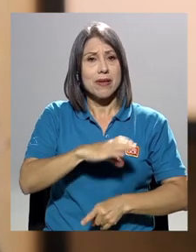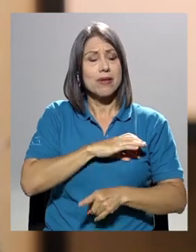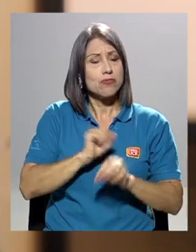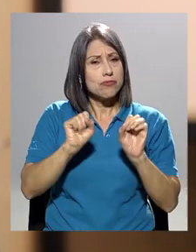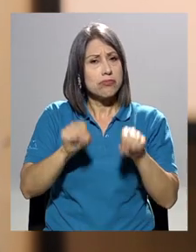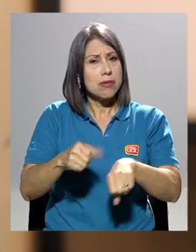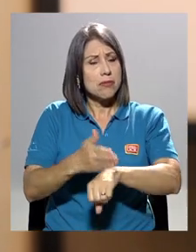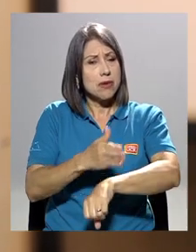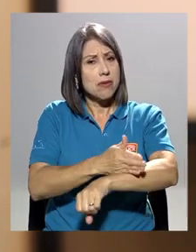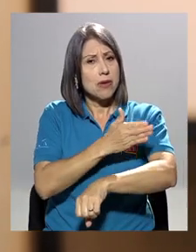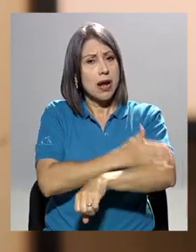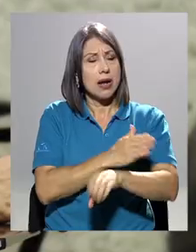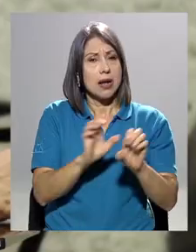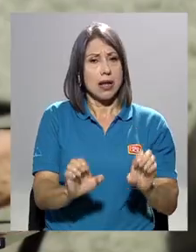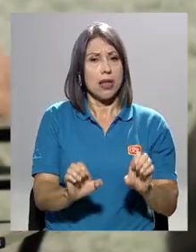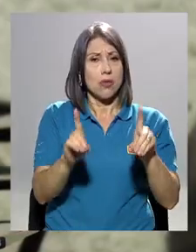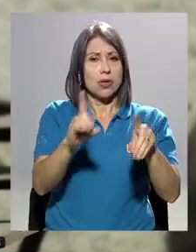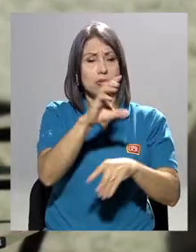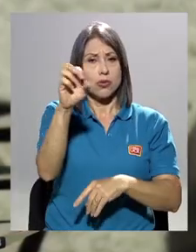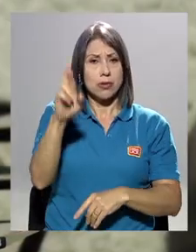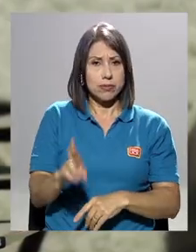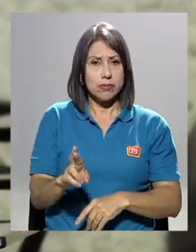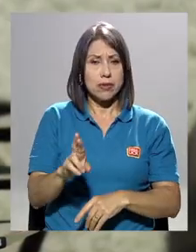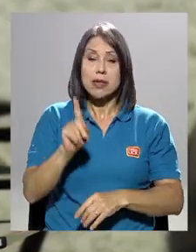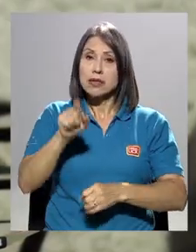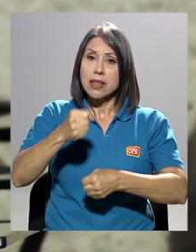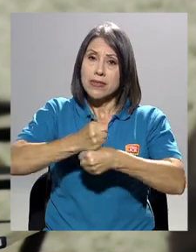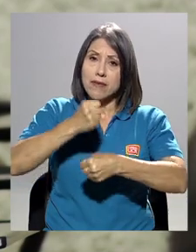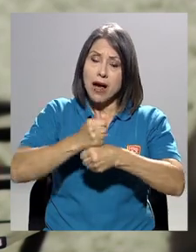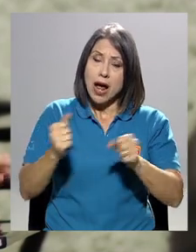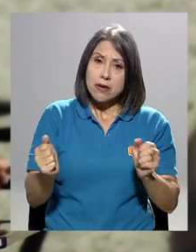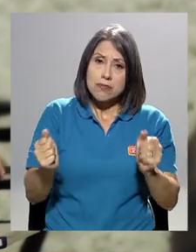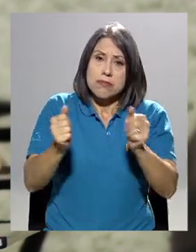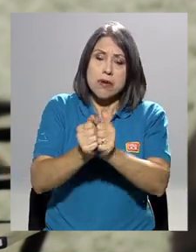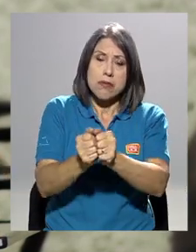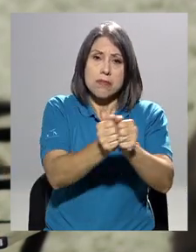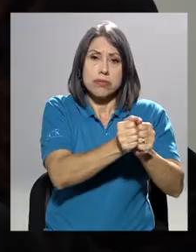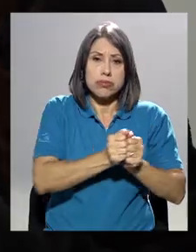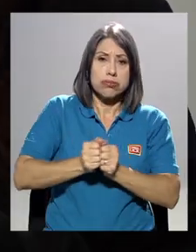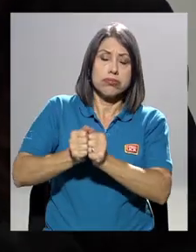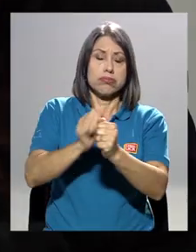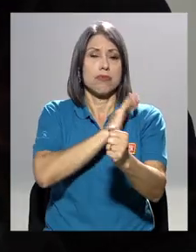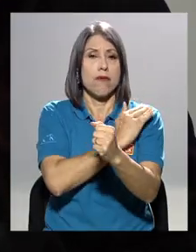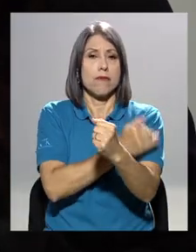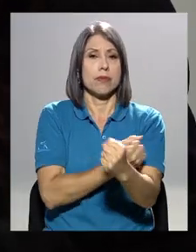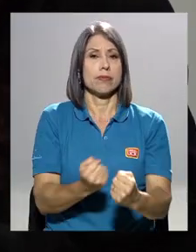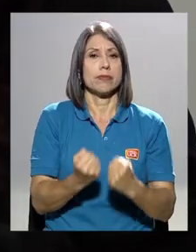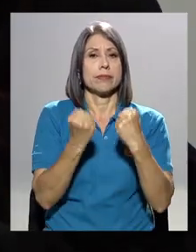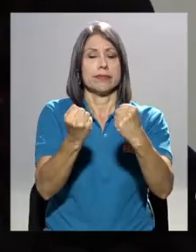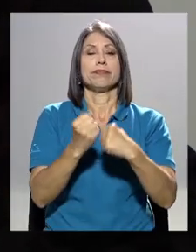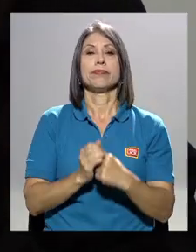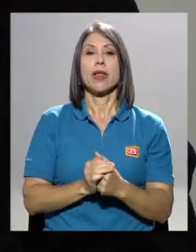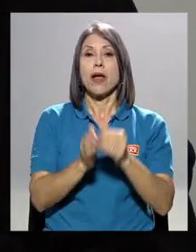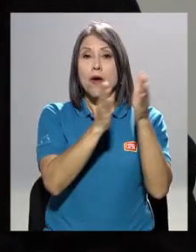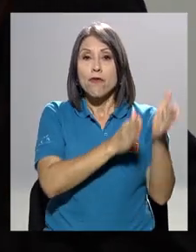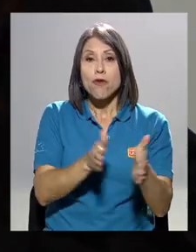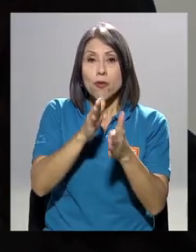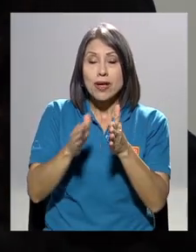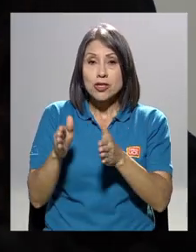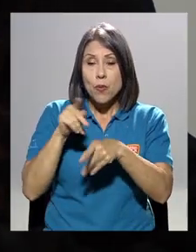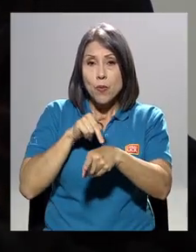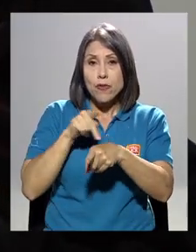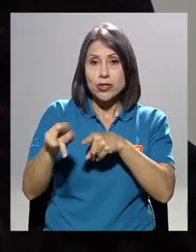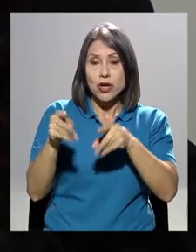en materia educativa de nuestro país y que se debe trabajar en conjunto para fortalecerla. La formación profesional de